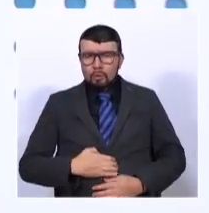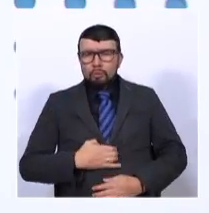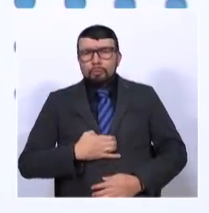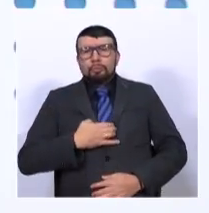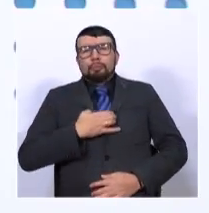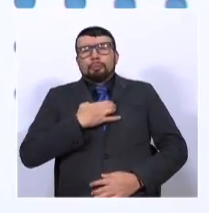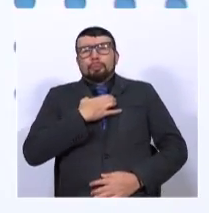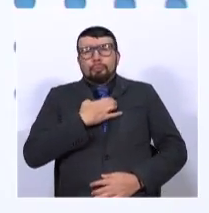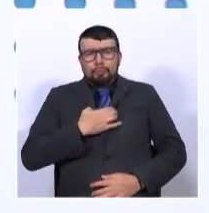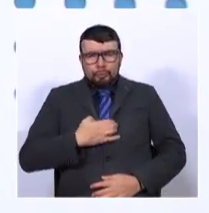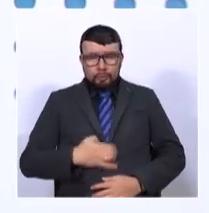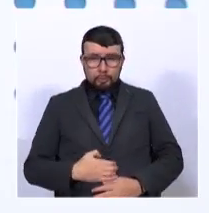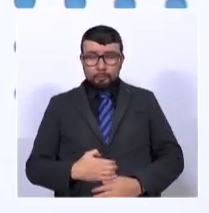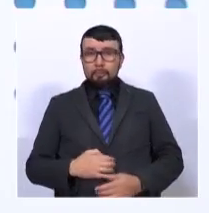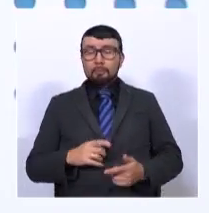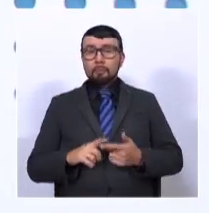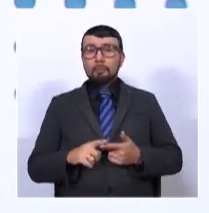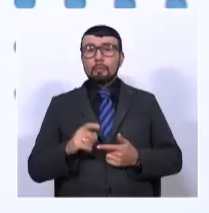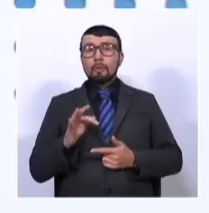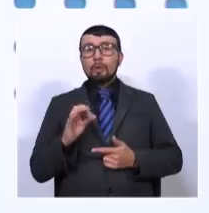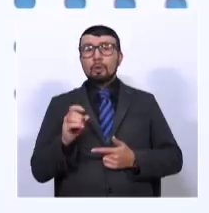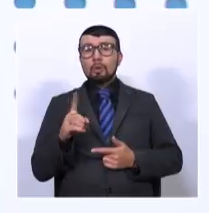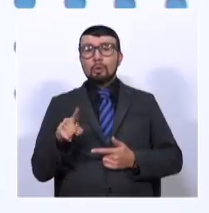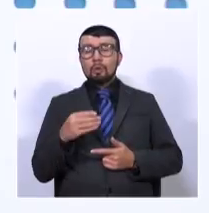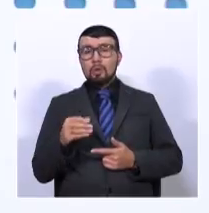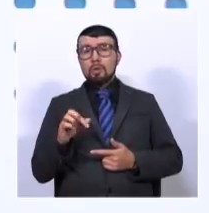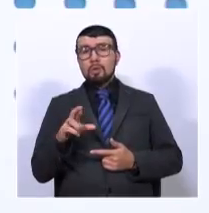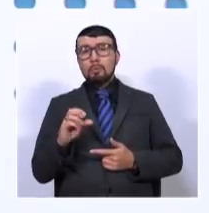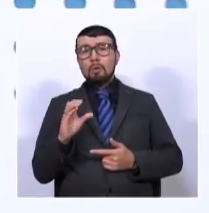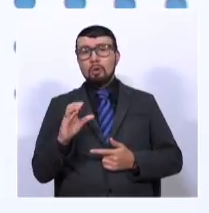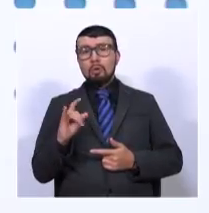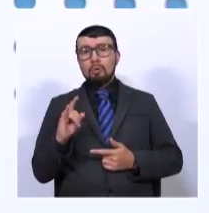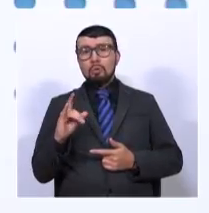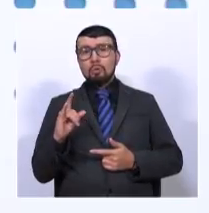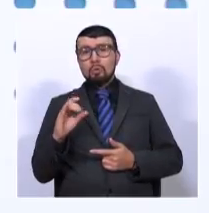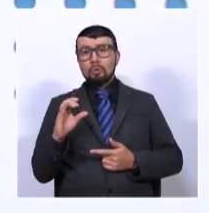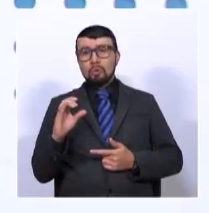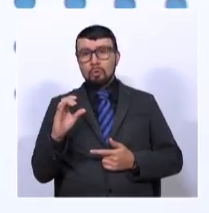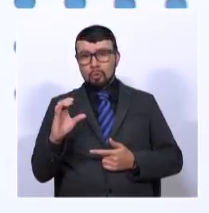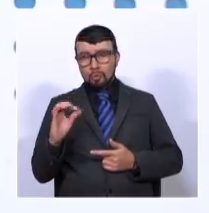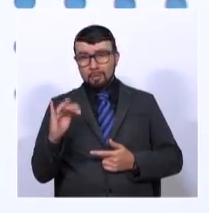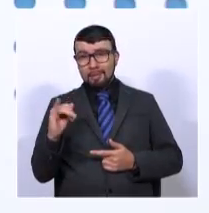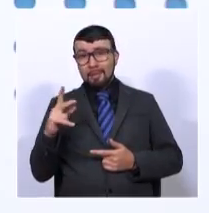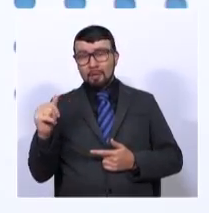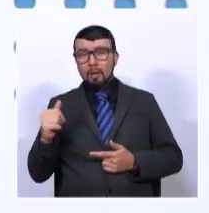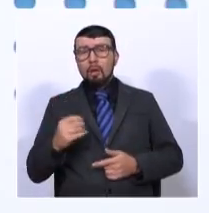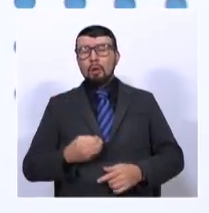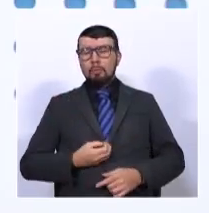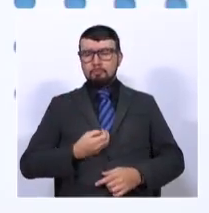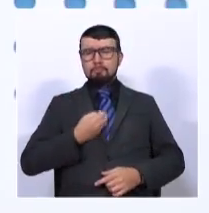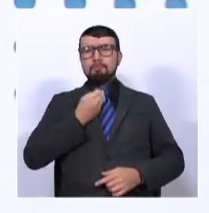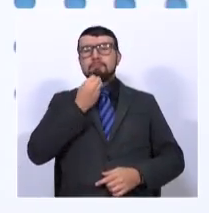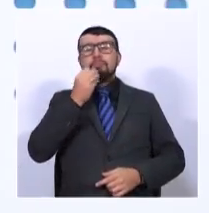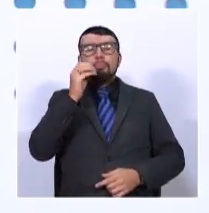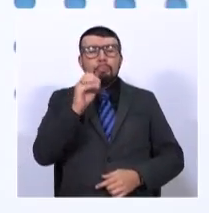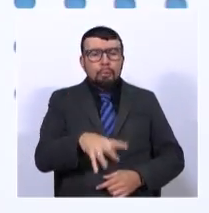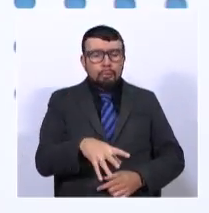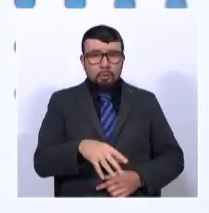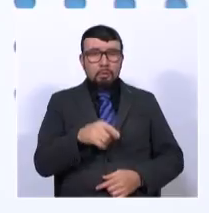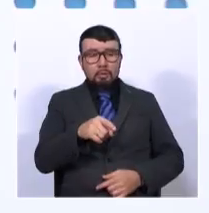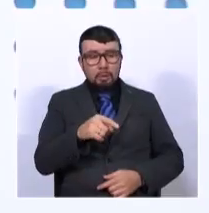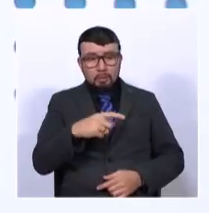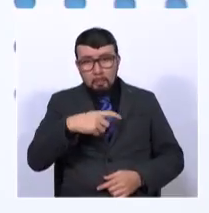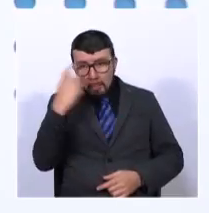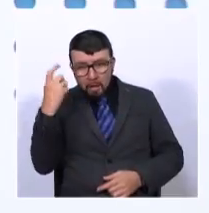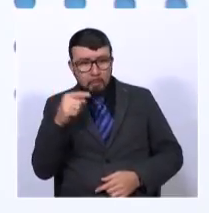tos productiva. ¿Qué es tos productiva? Es cuando expulsamos esa flema que puede tener colores. Normalmente debe ser blanca,